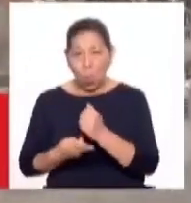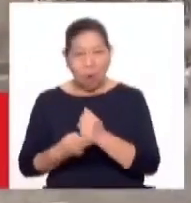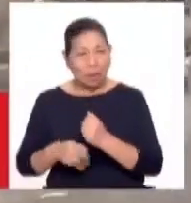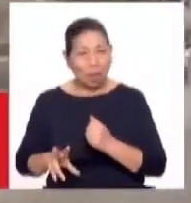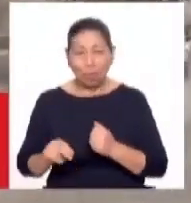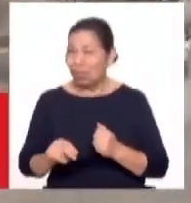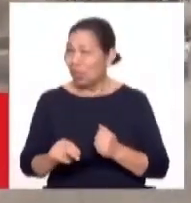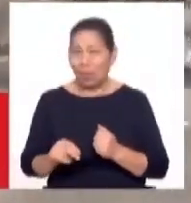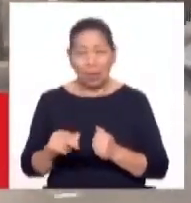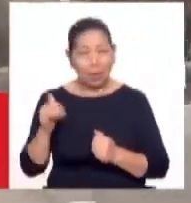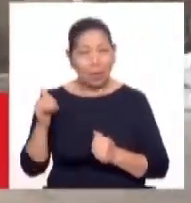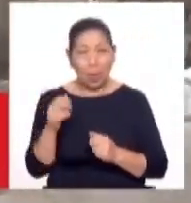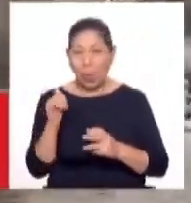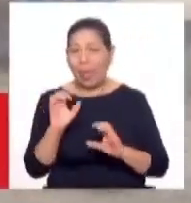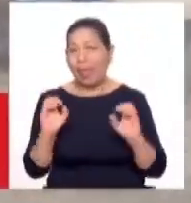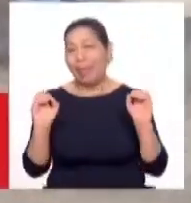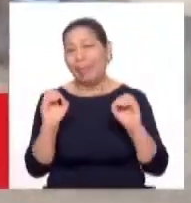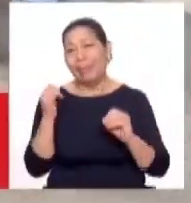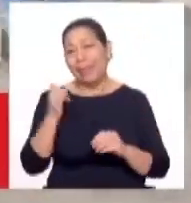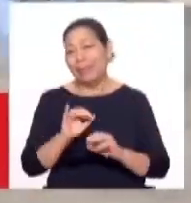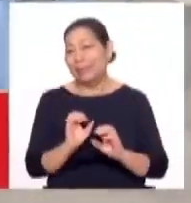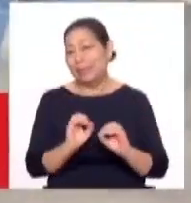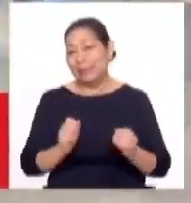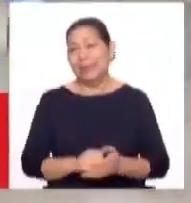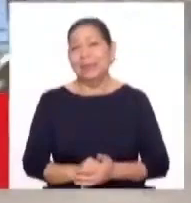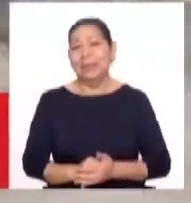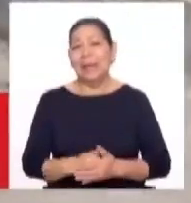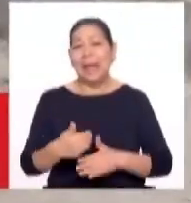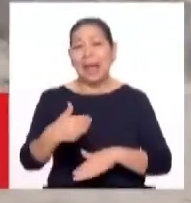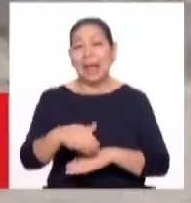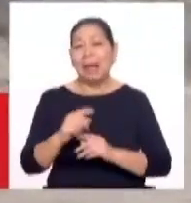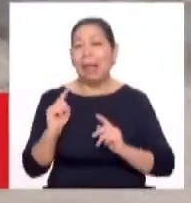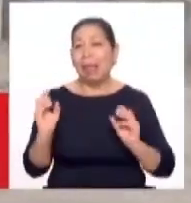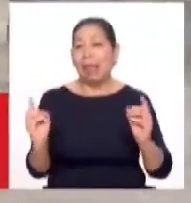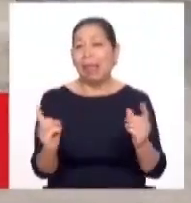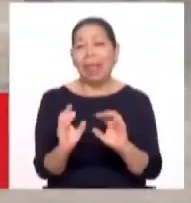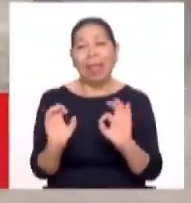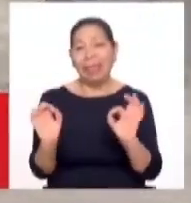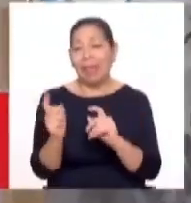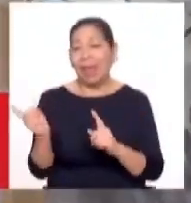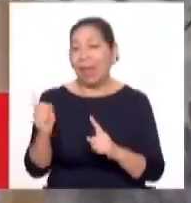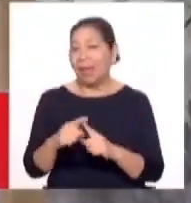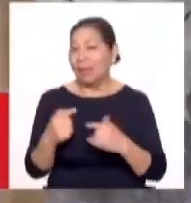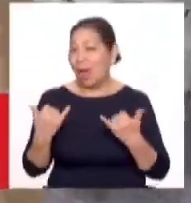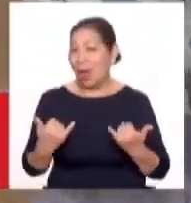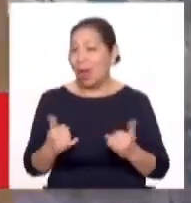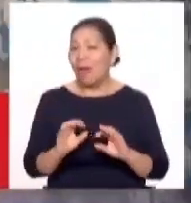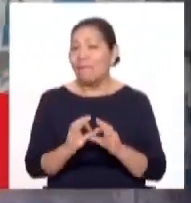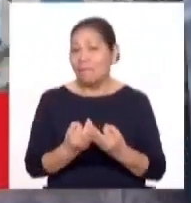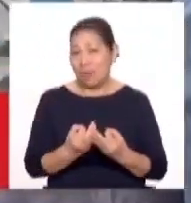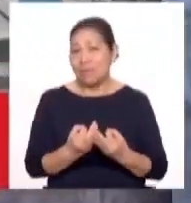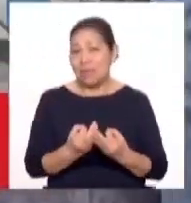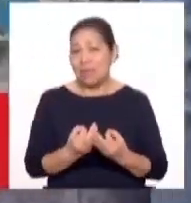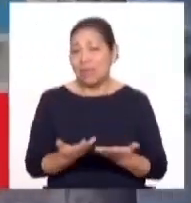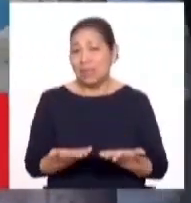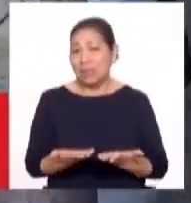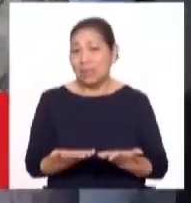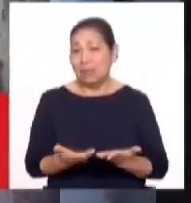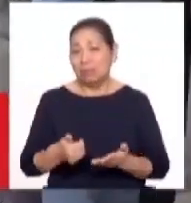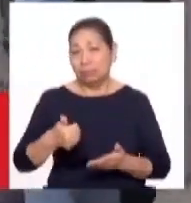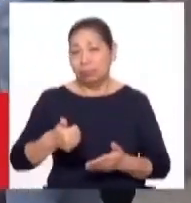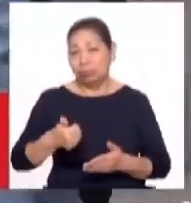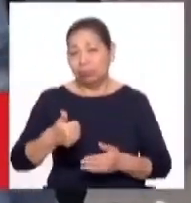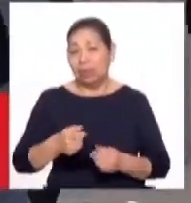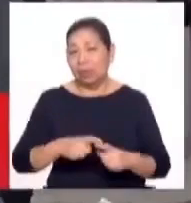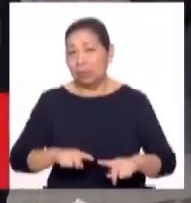registraron 1.698 denuncias por este tipo de delito en el 2021 se reportaron 2.86 mientras que en el